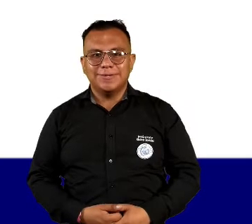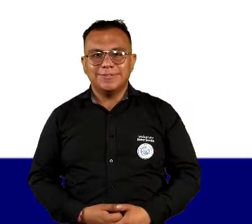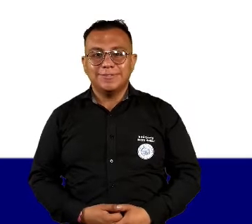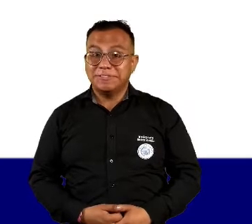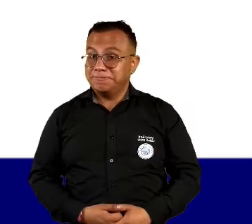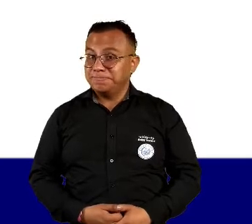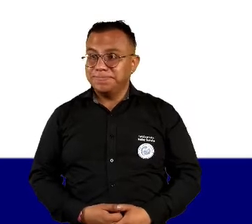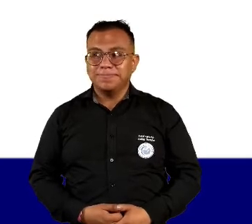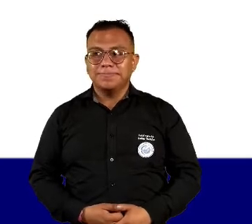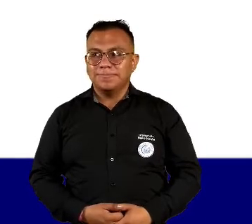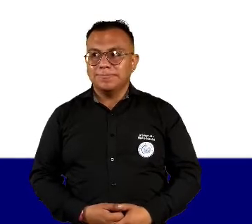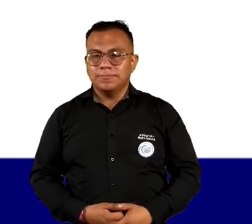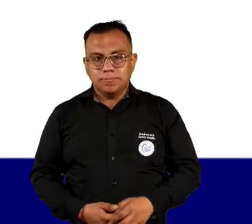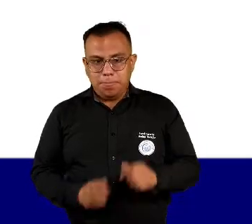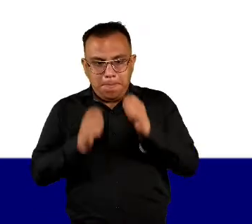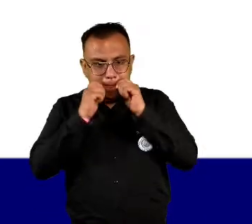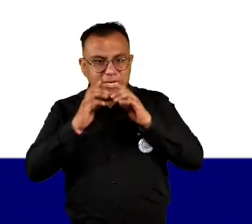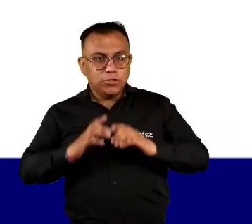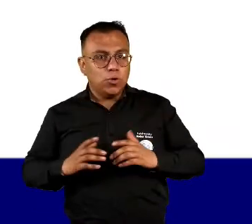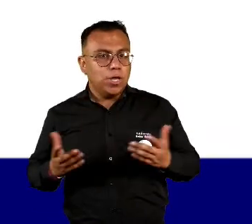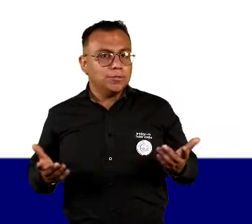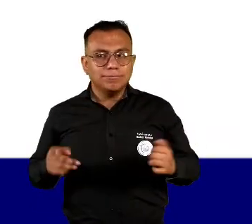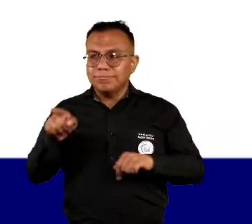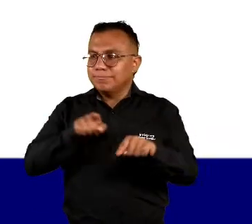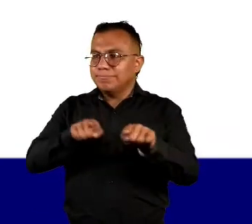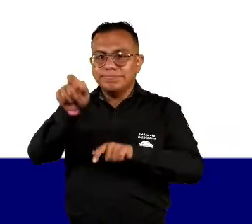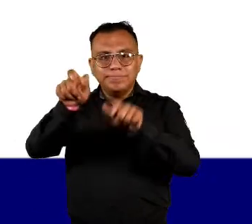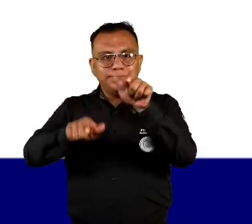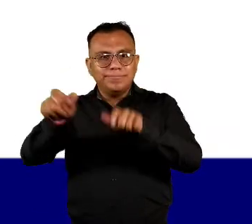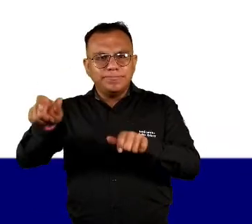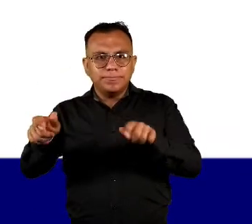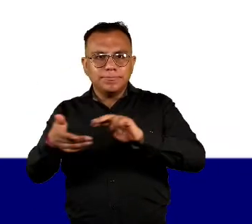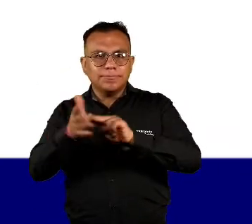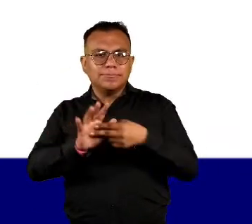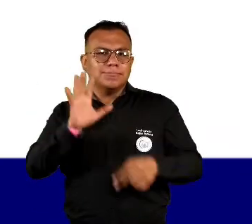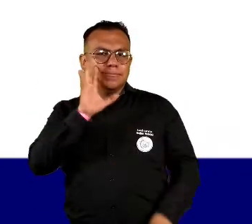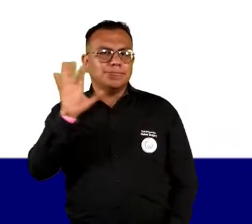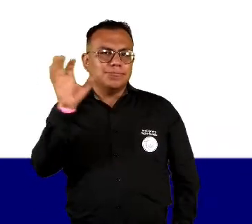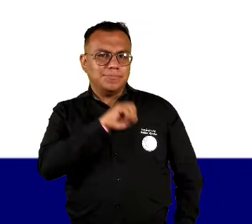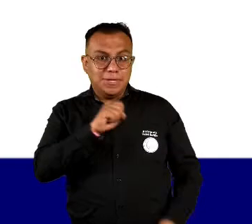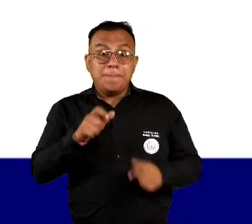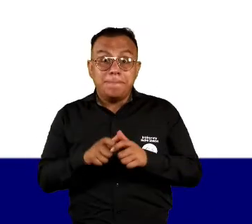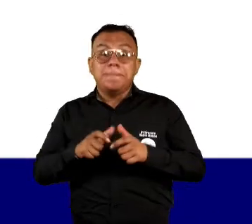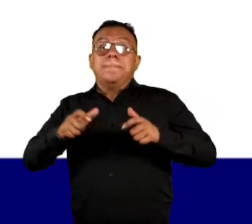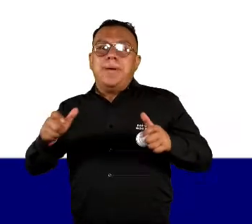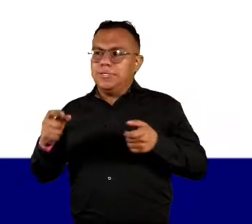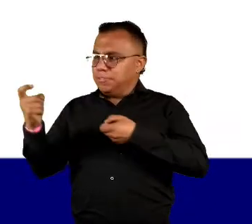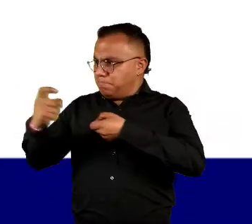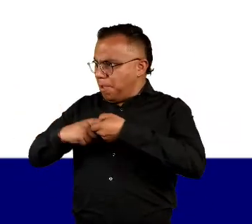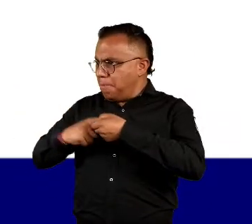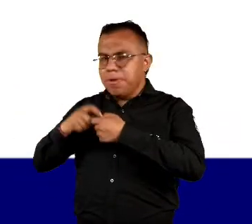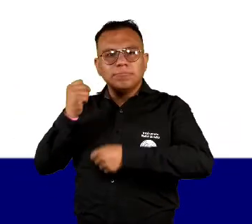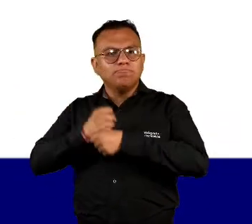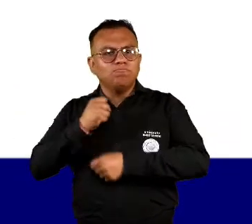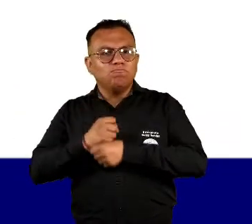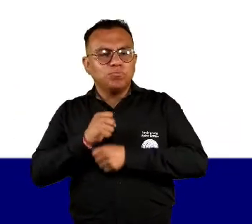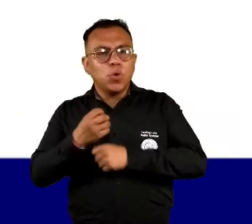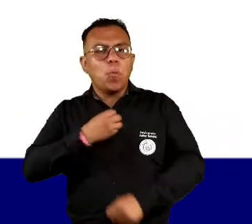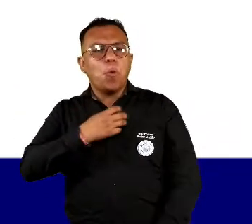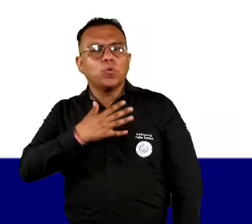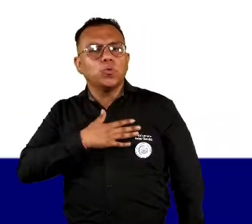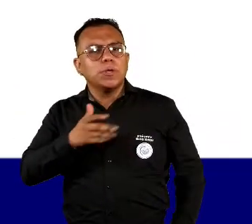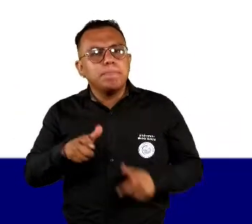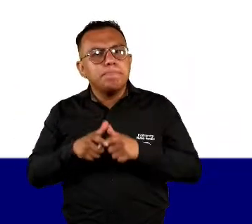ustedes el recurso humano Y eso que generó las inversiones más empleo más oportunidades laborales